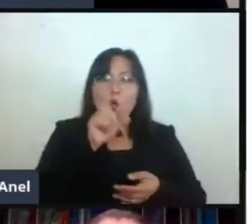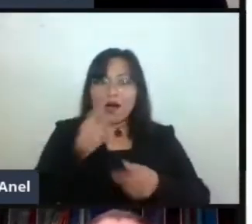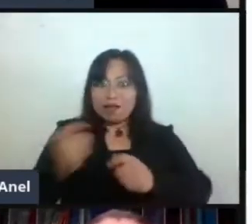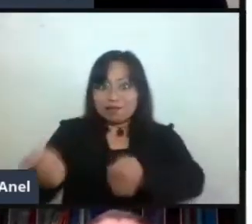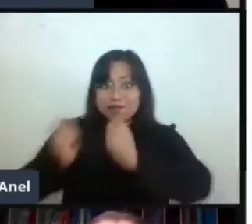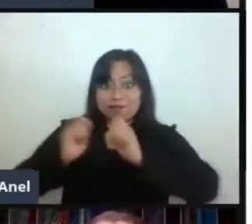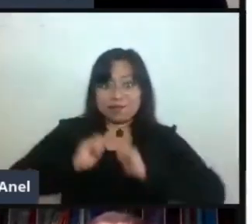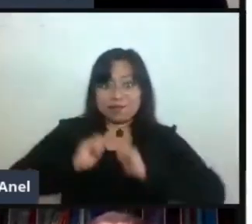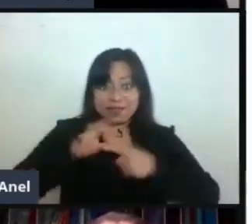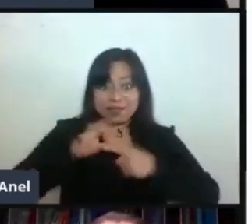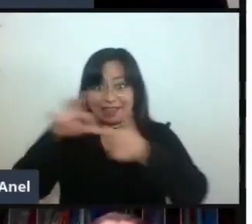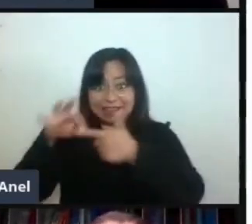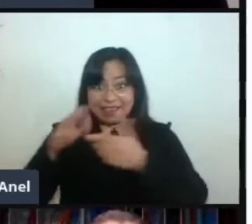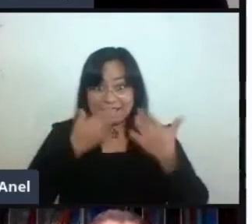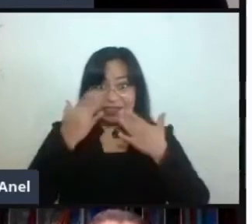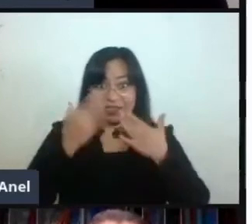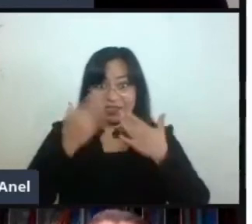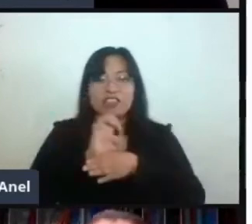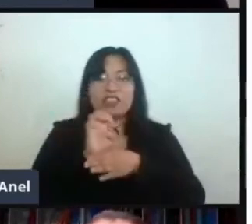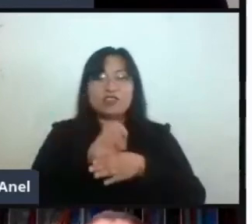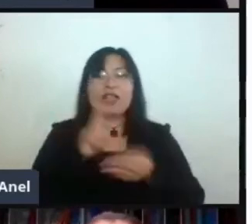el 20%.